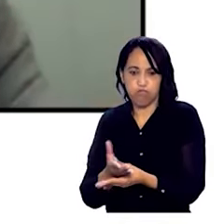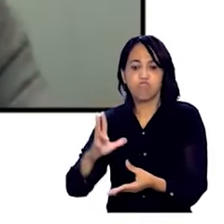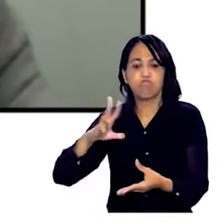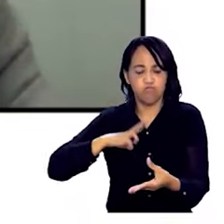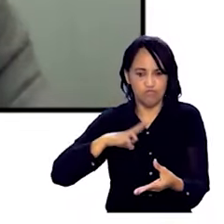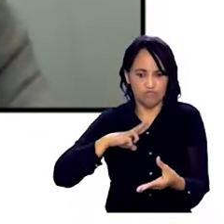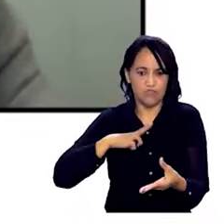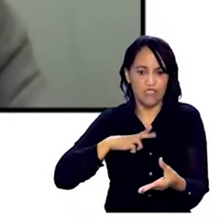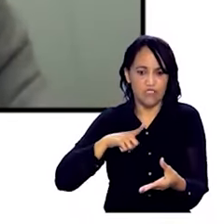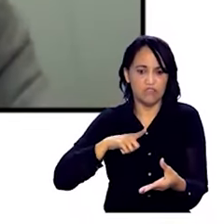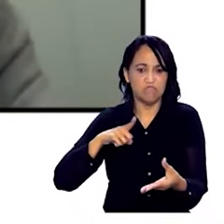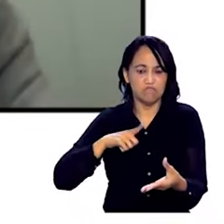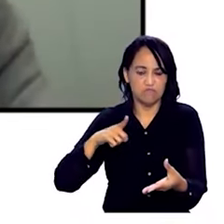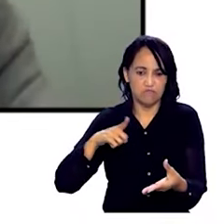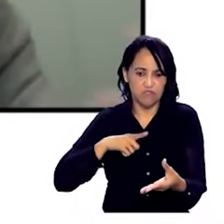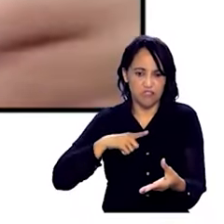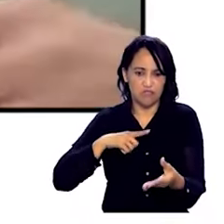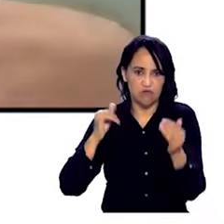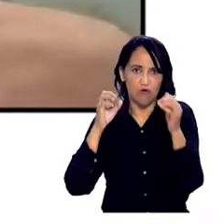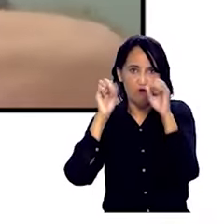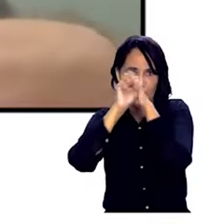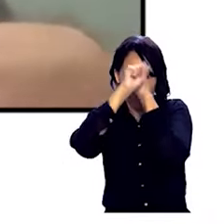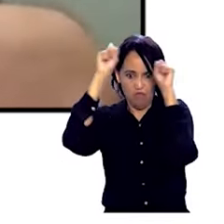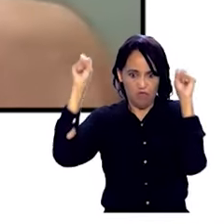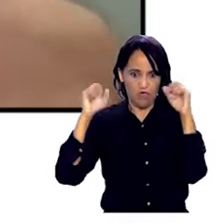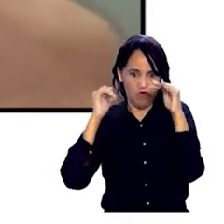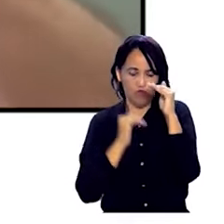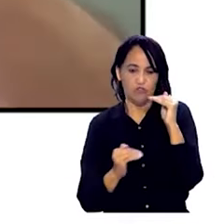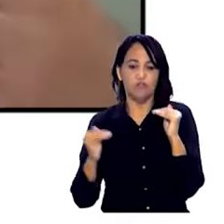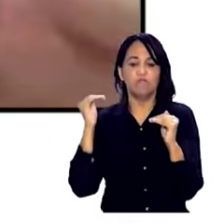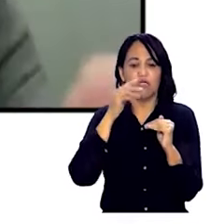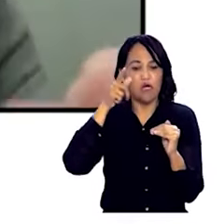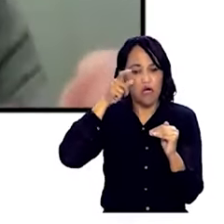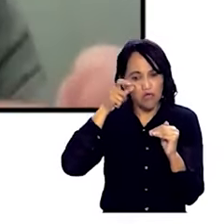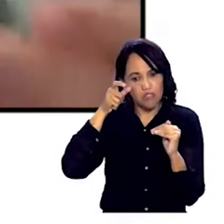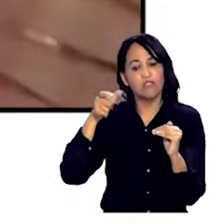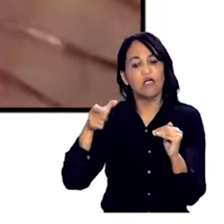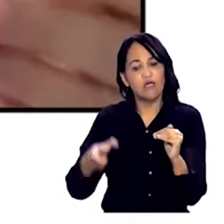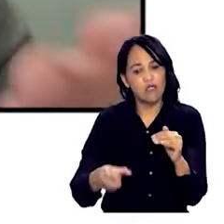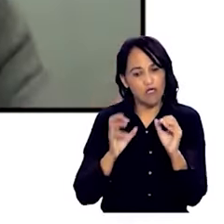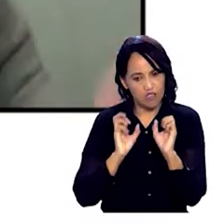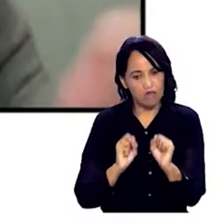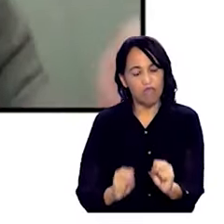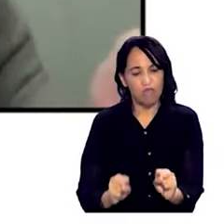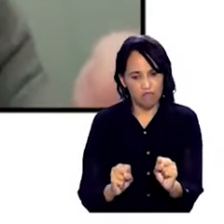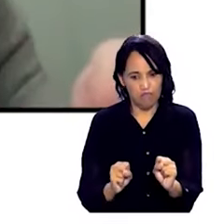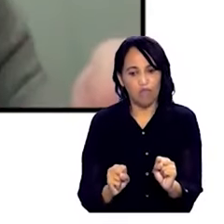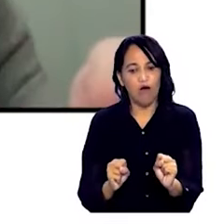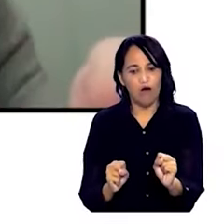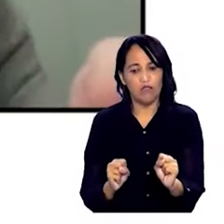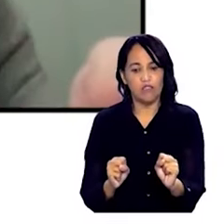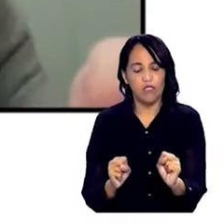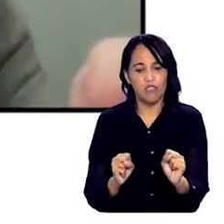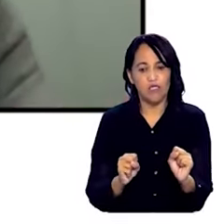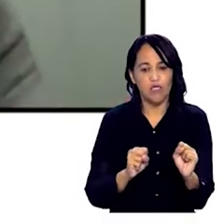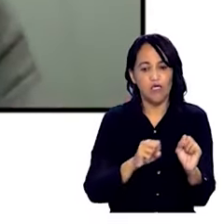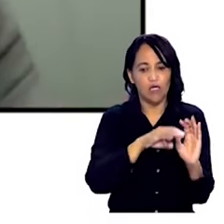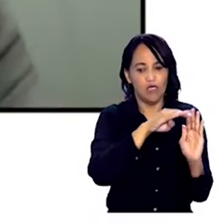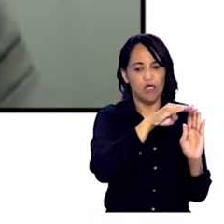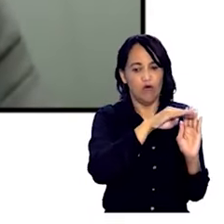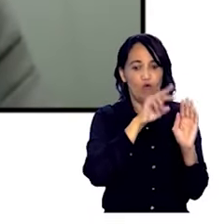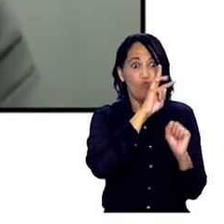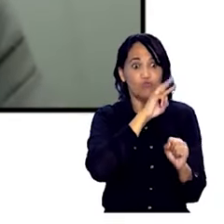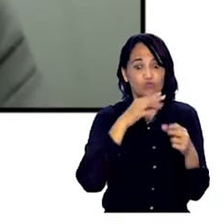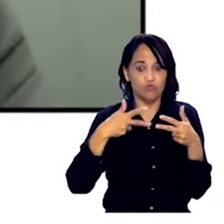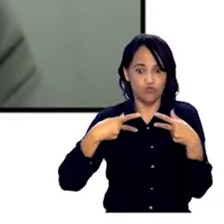a los interesados eventualmente puedo pasar los enlaces para que accedan a esos trabajos de